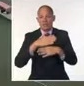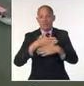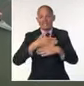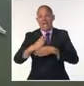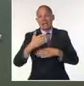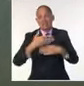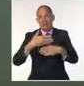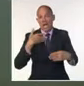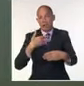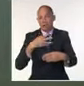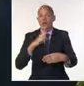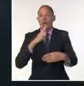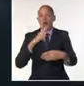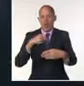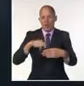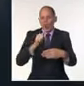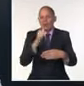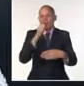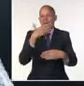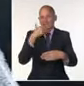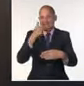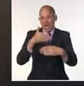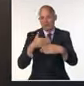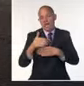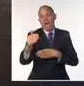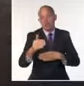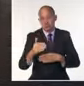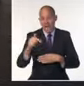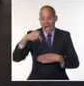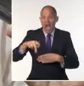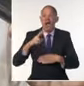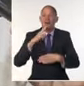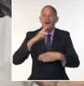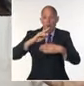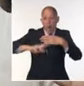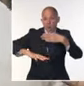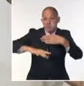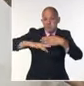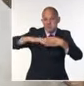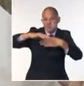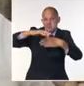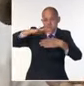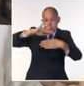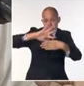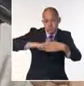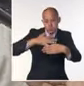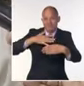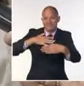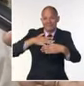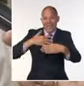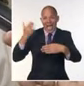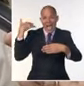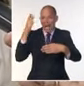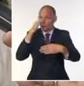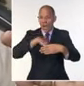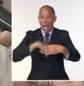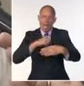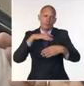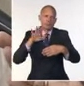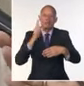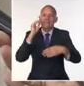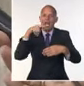agua. Hoy sube el nivel del mar, y antes lo que para nosotros casi no era un problema, que eran las penetraciones del mar, por ejemplo, en el